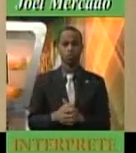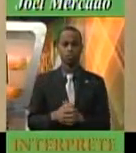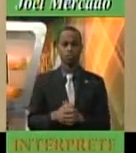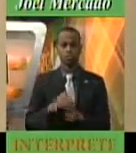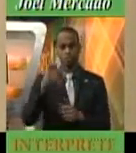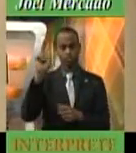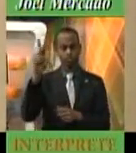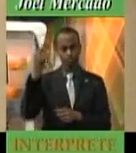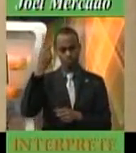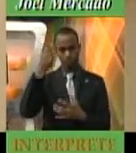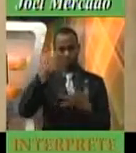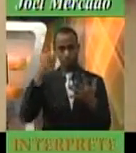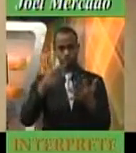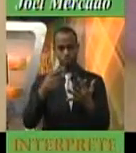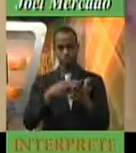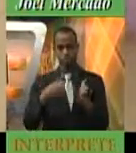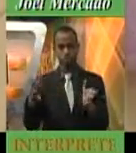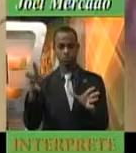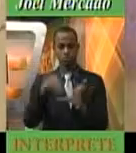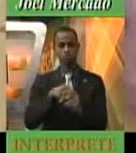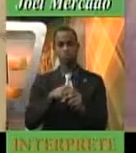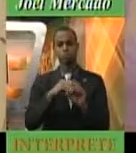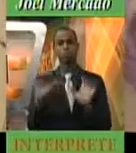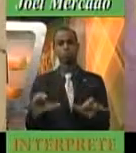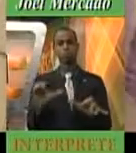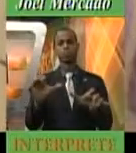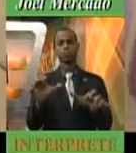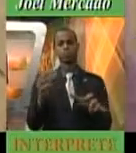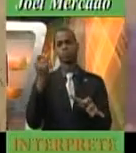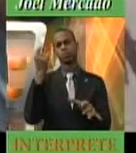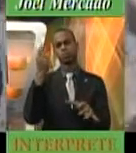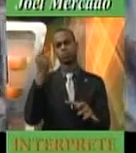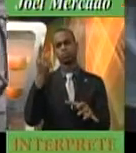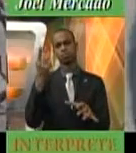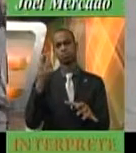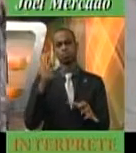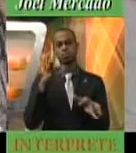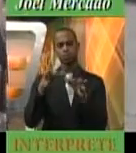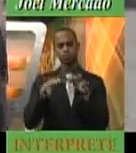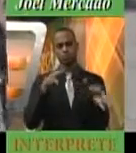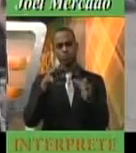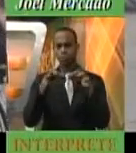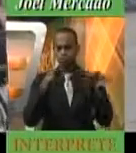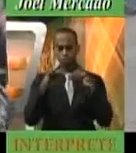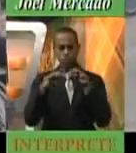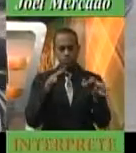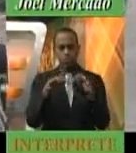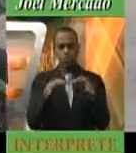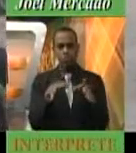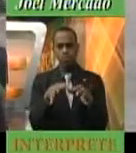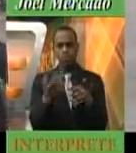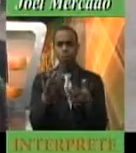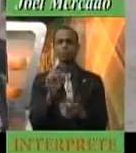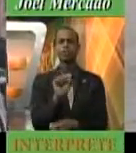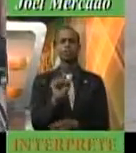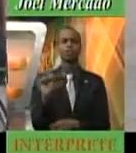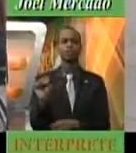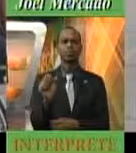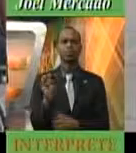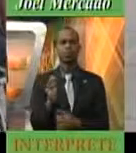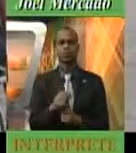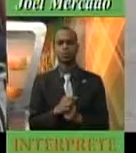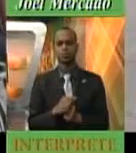política pública, definiendo cosas, pero desconectados. Entonces cuando le explico, digo, el caso nada más de Senasa, cuando le